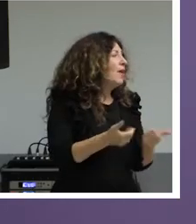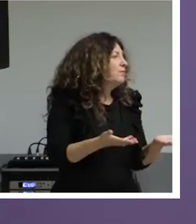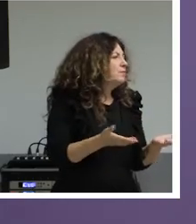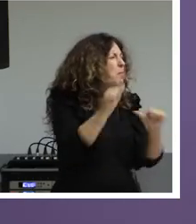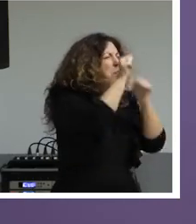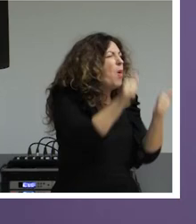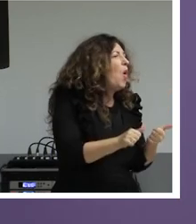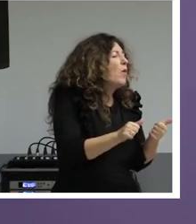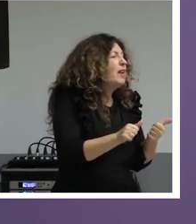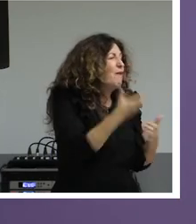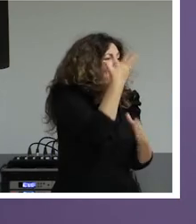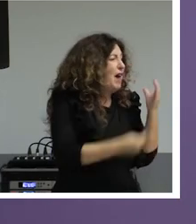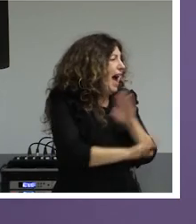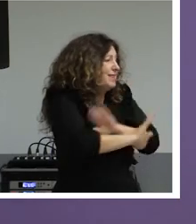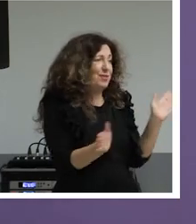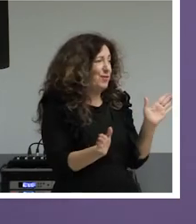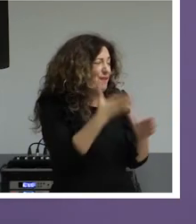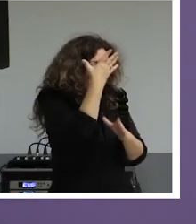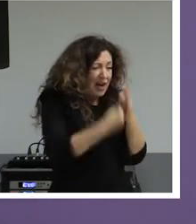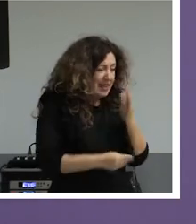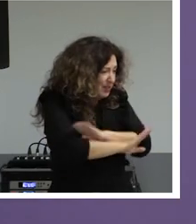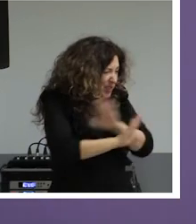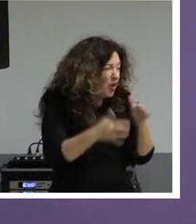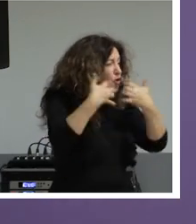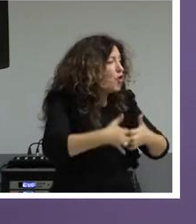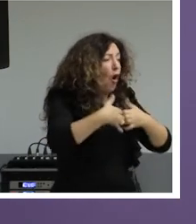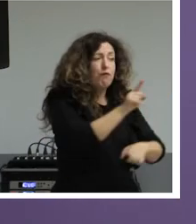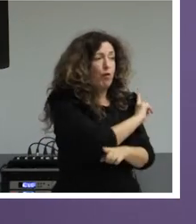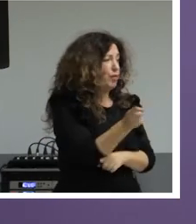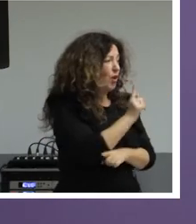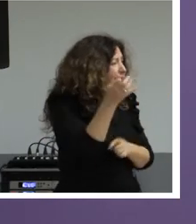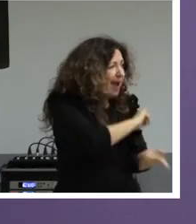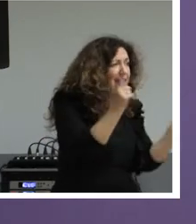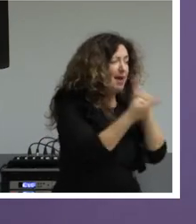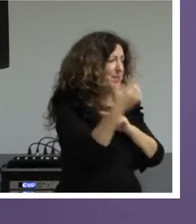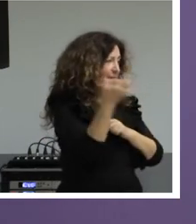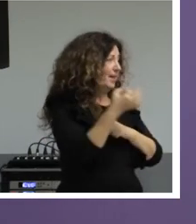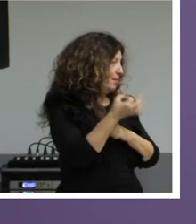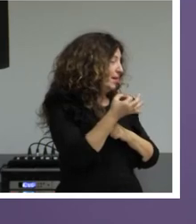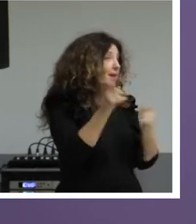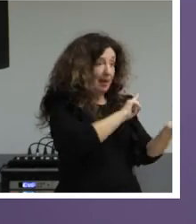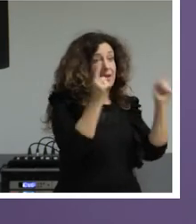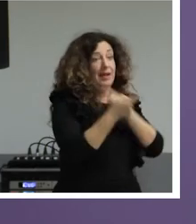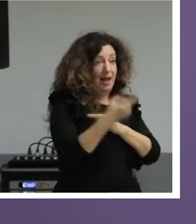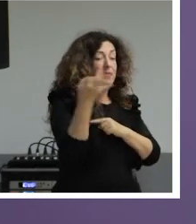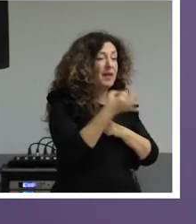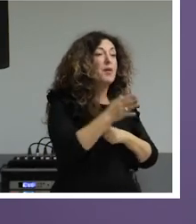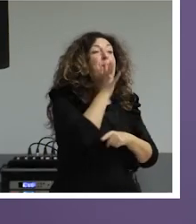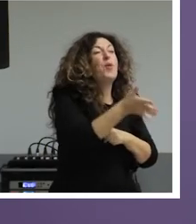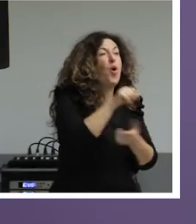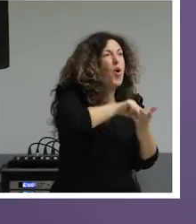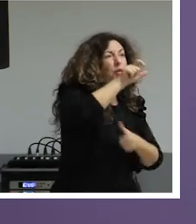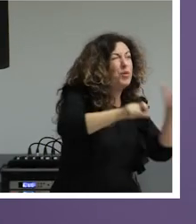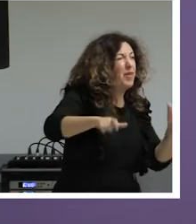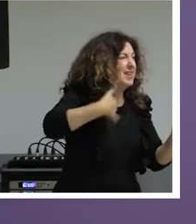intentar perpetuarse y que nada cambie creo que lo que ocurre es que en Madrid el modelo simplemente